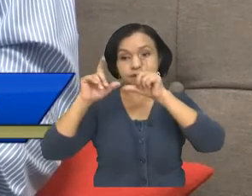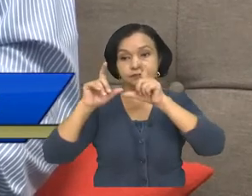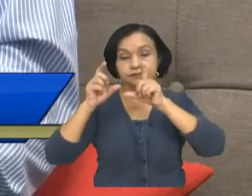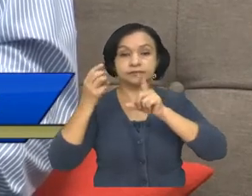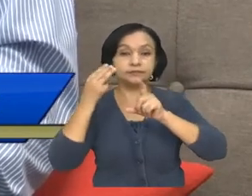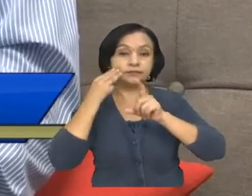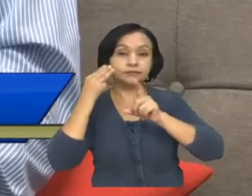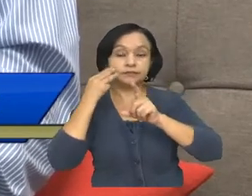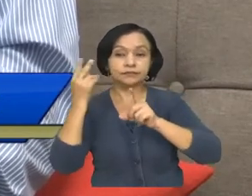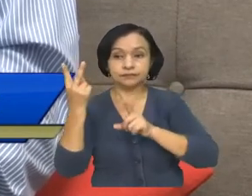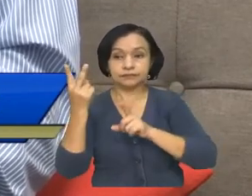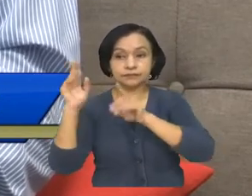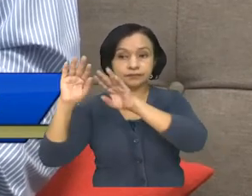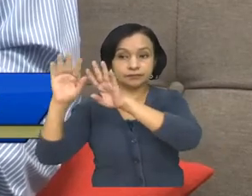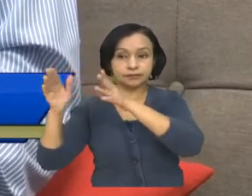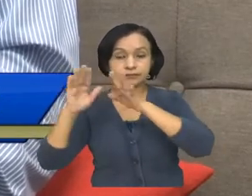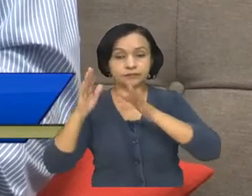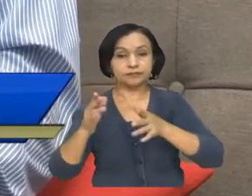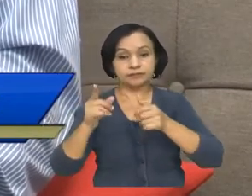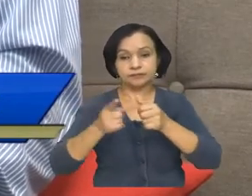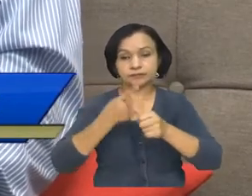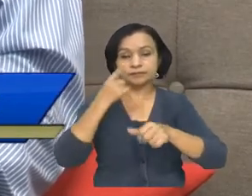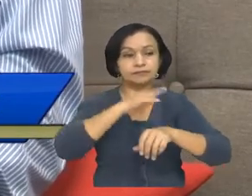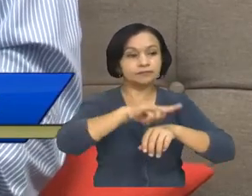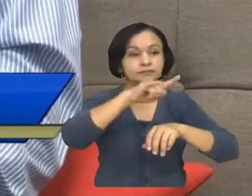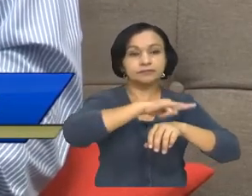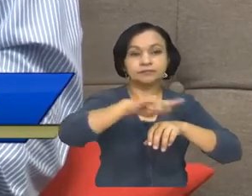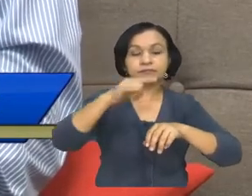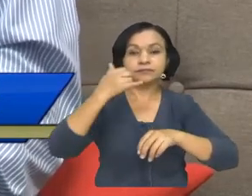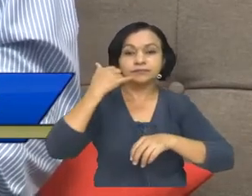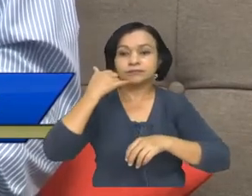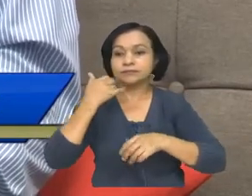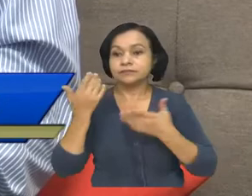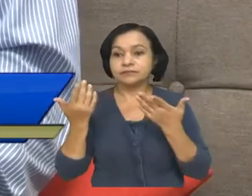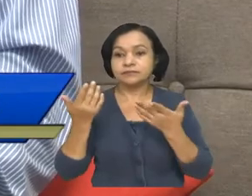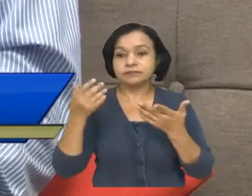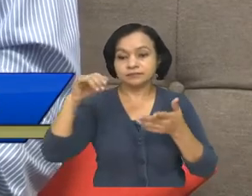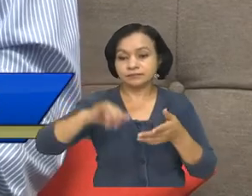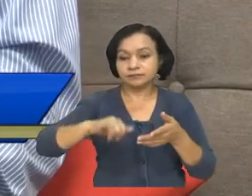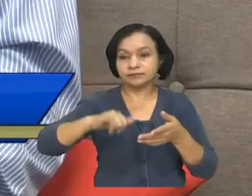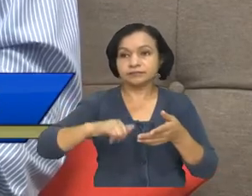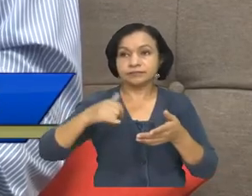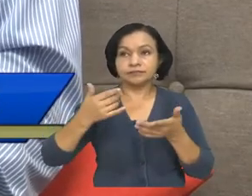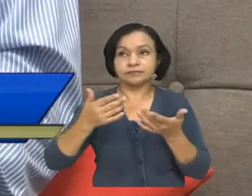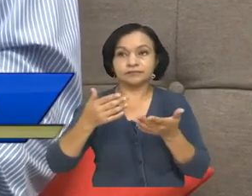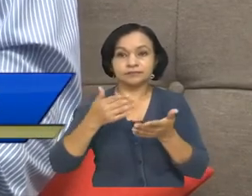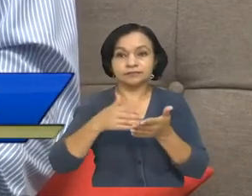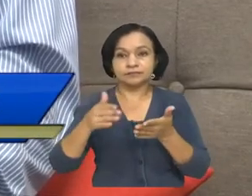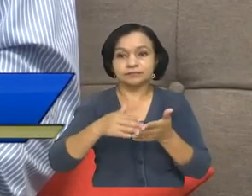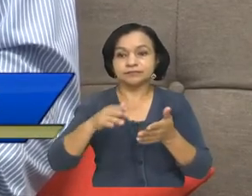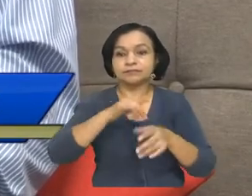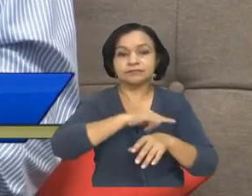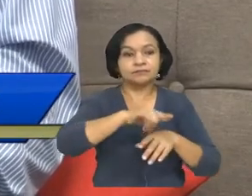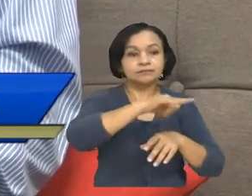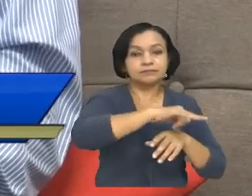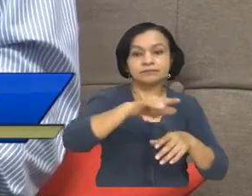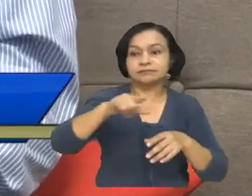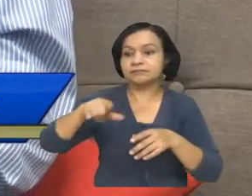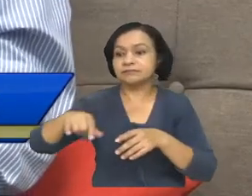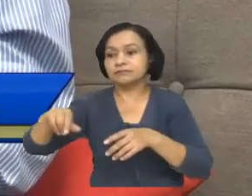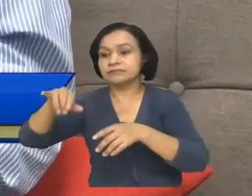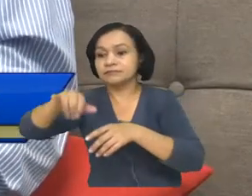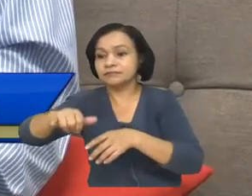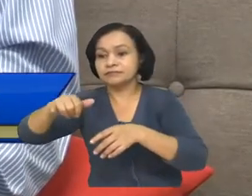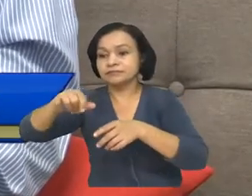madre, porque bueno, lo primero que hacía es buscar un teléfono, que no es como ahora, ¿verdad? Era sí. Buscar, mira, llama a mi mamá, y